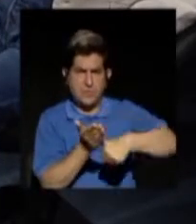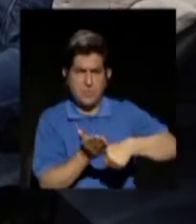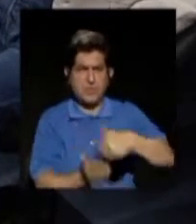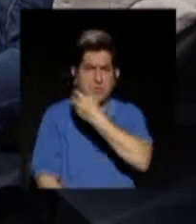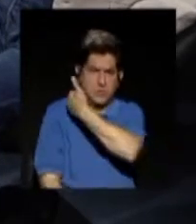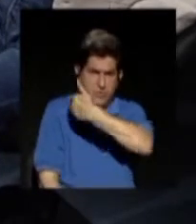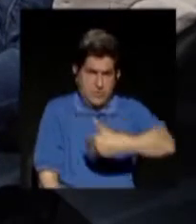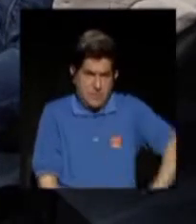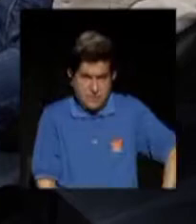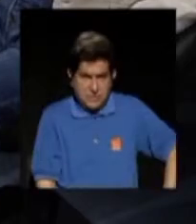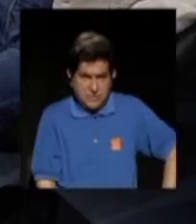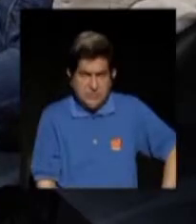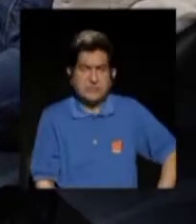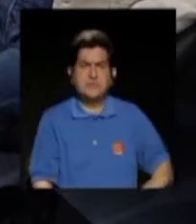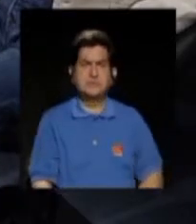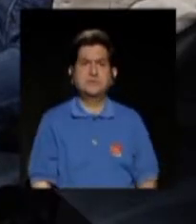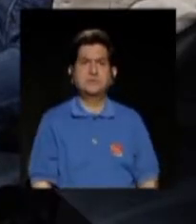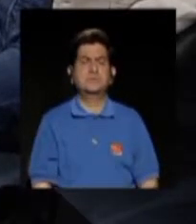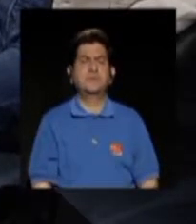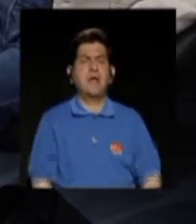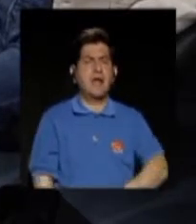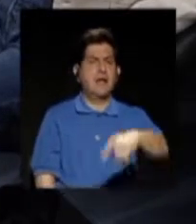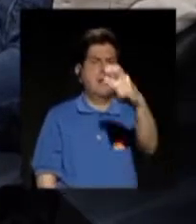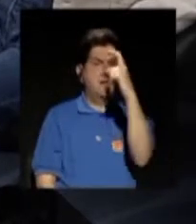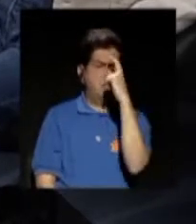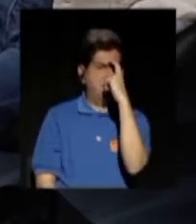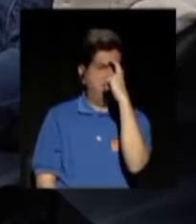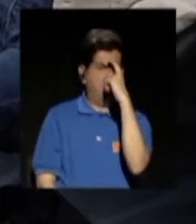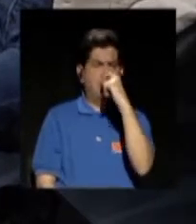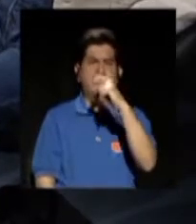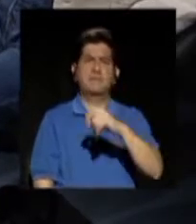y don Rafael Ángel,